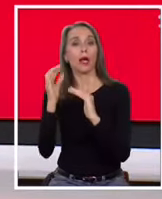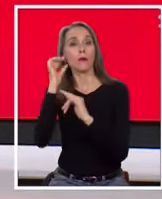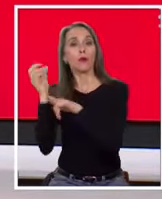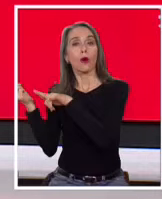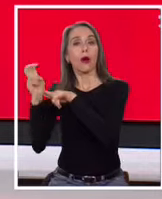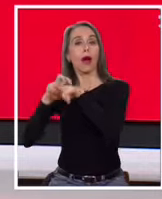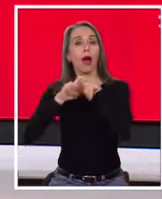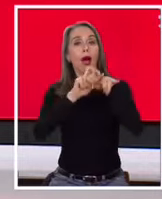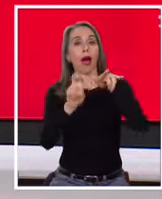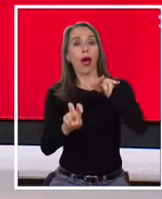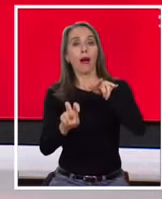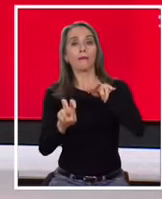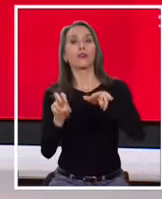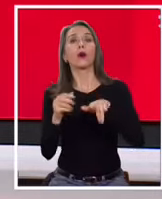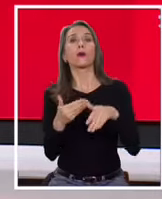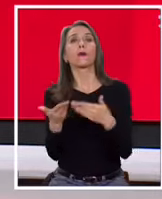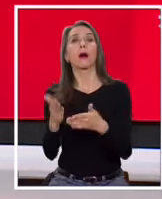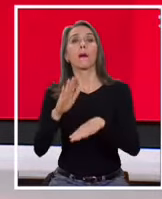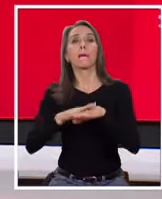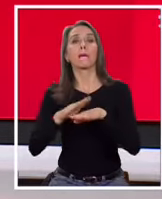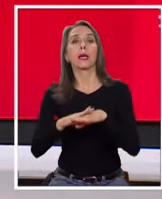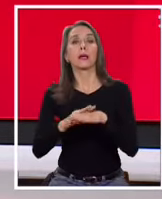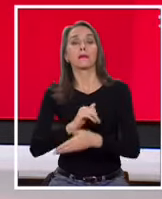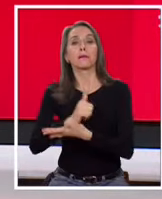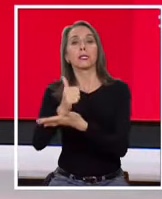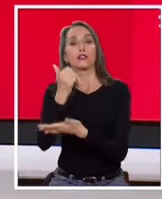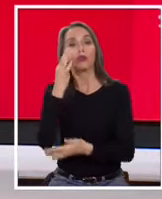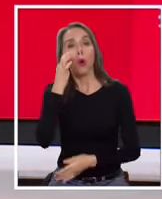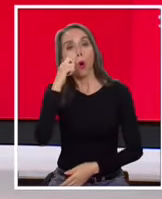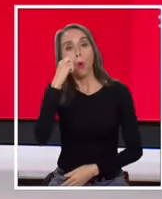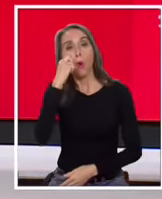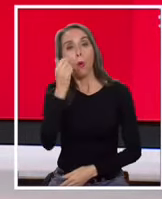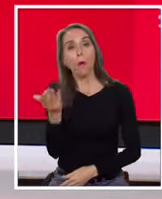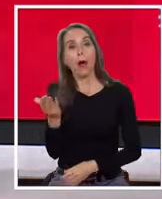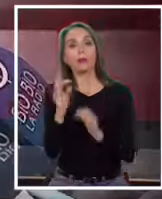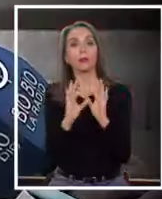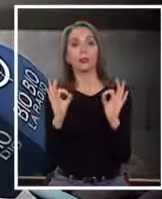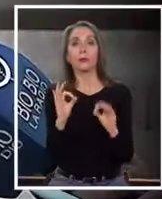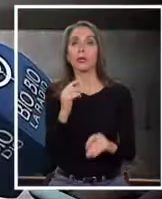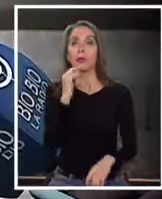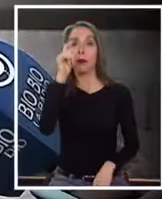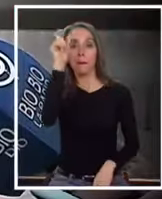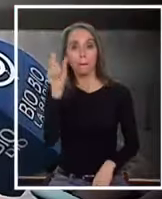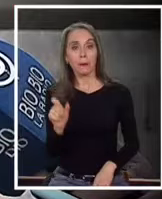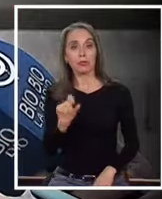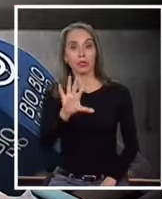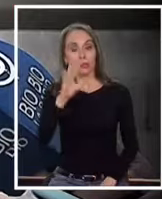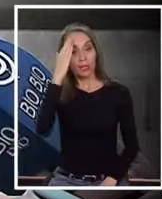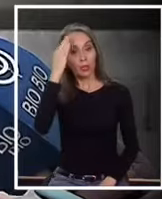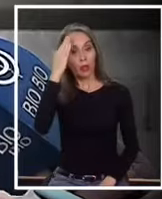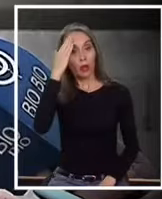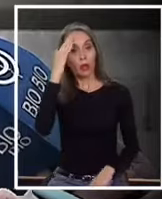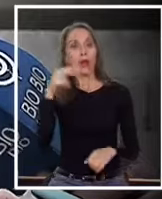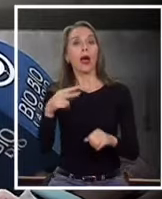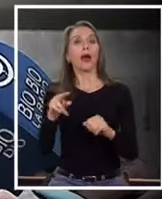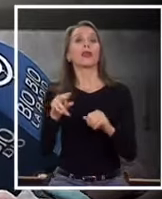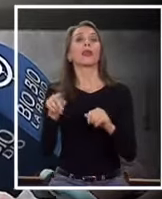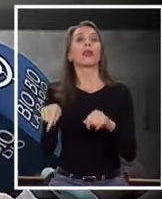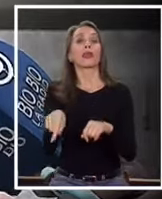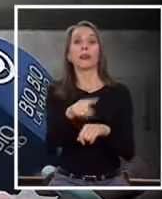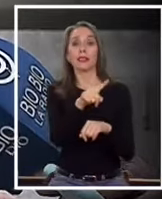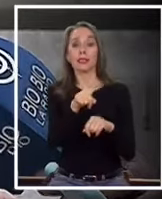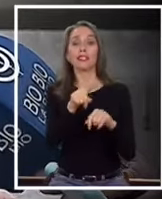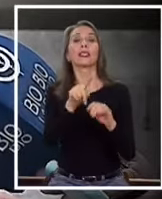pasajera por un permiso humanitario y excepcional. Pasó la persona los 5 días de residencia sanitaria que tiene